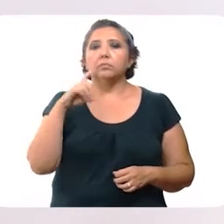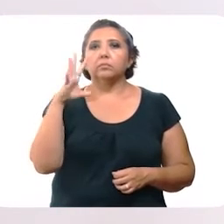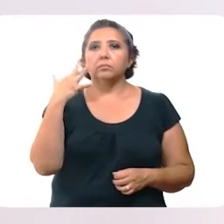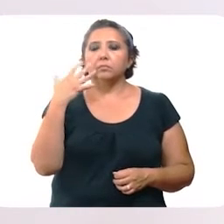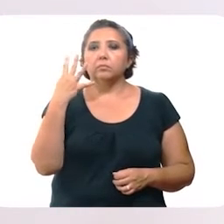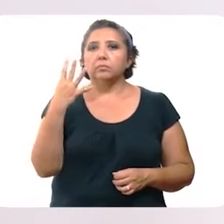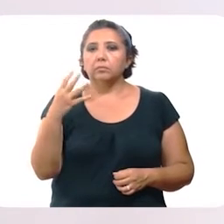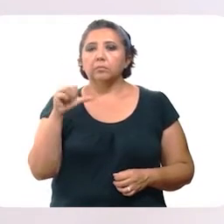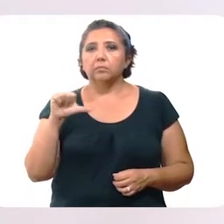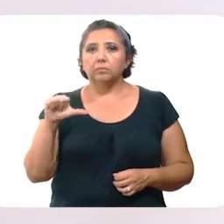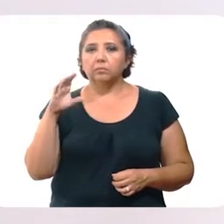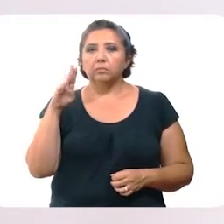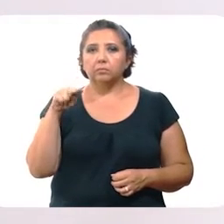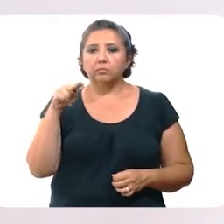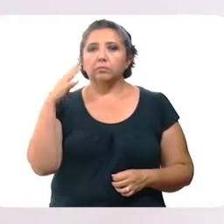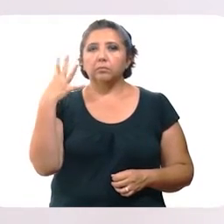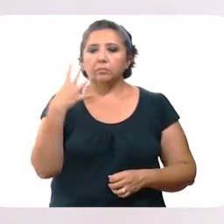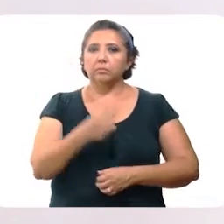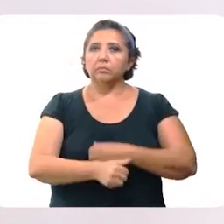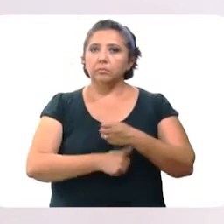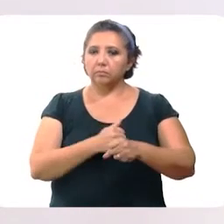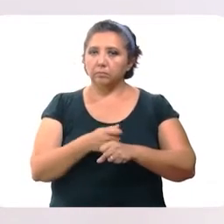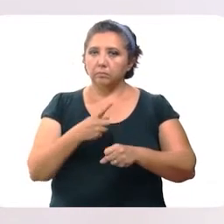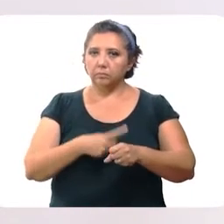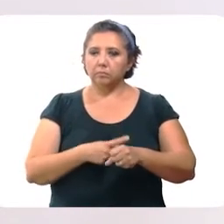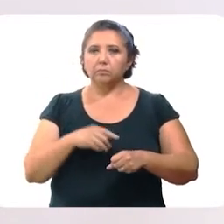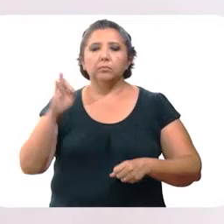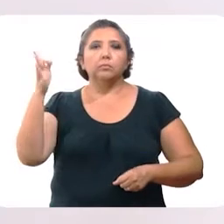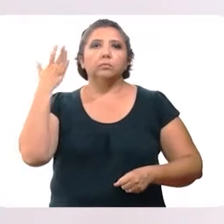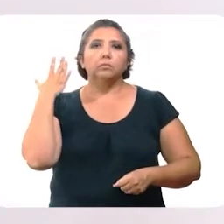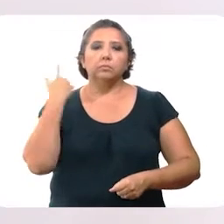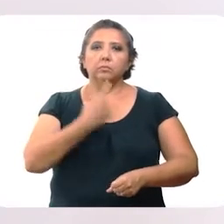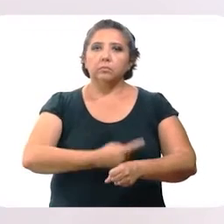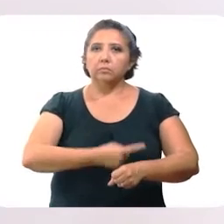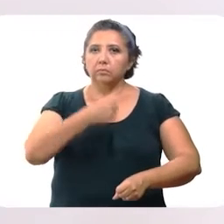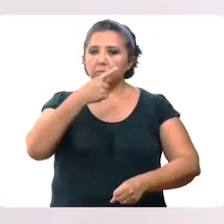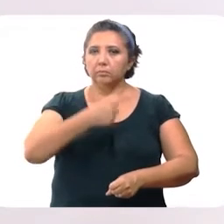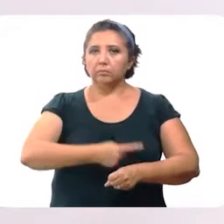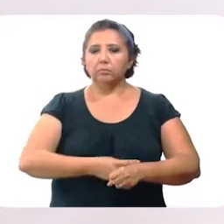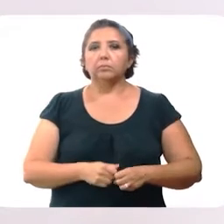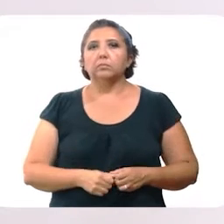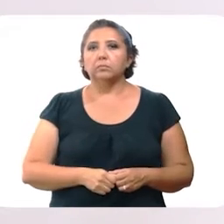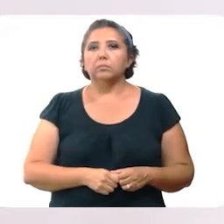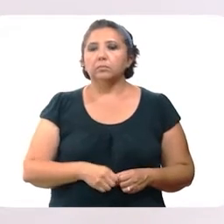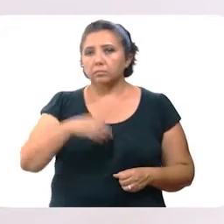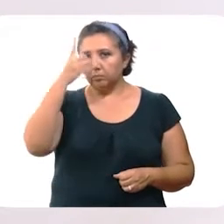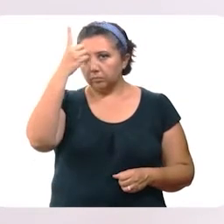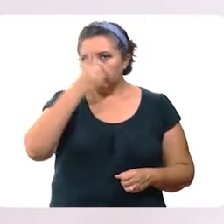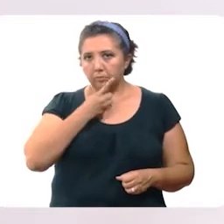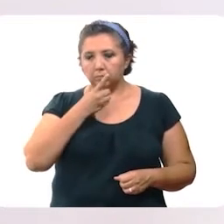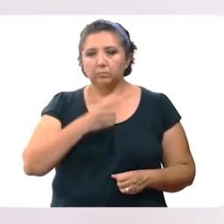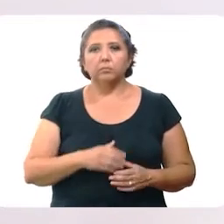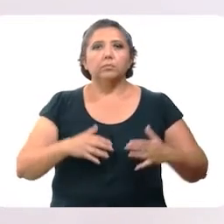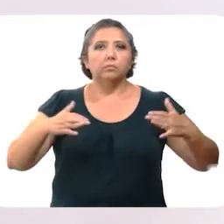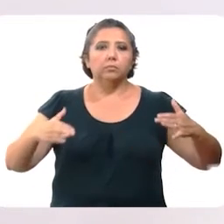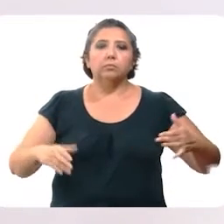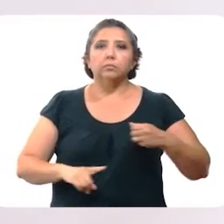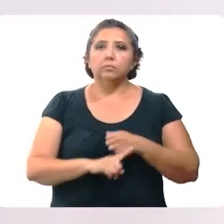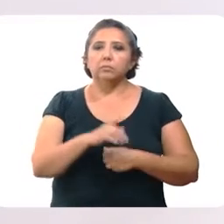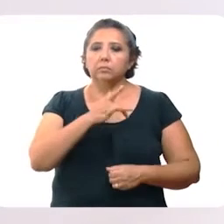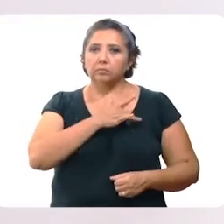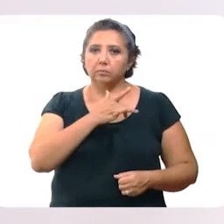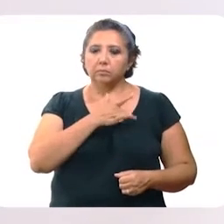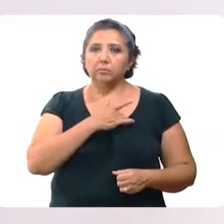Kato shivo, ete ostul korelo, uki inilobetian ichil cincuenta y cuatro tak ochenta y cuatro hauwe. Ia rancha tala miltio,